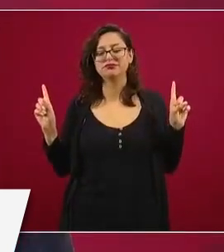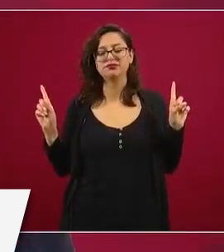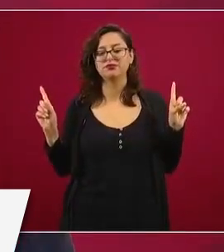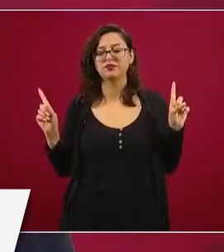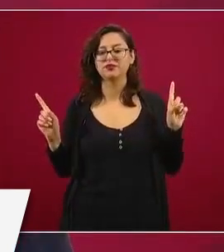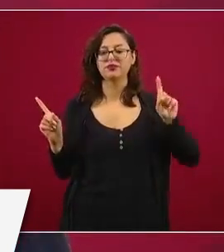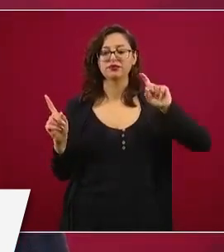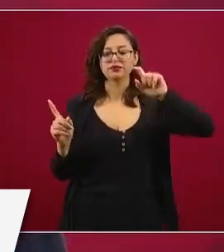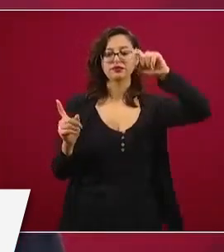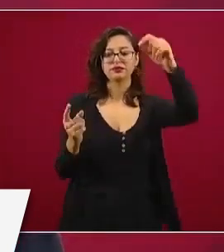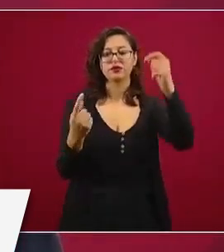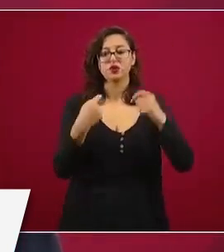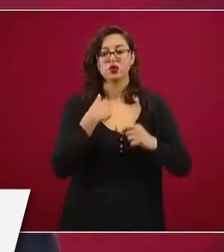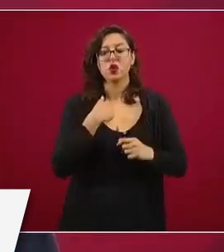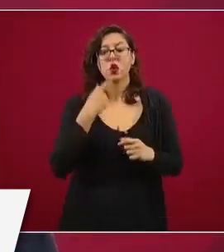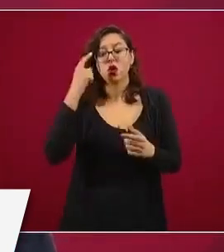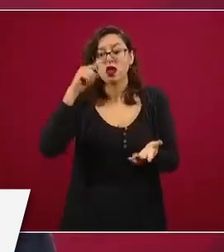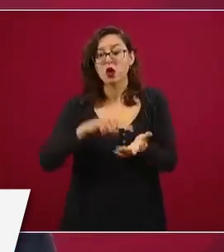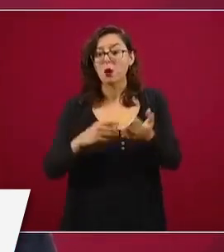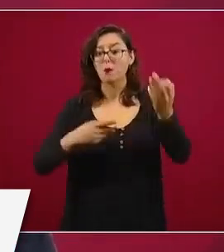Yo creo que todos tenemos derecho